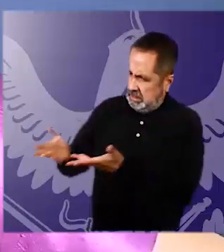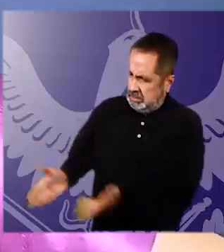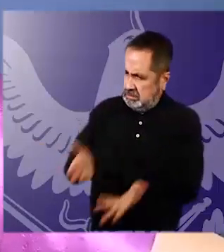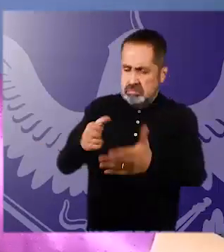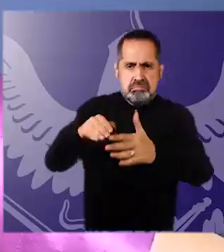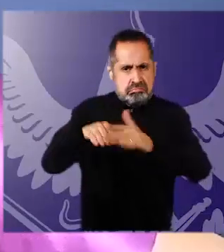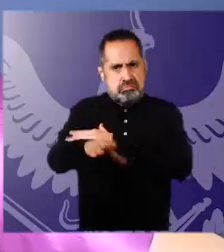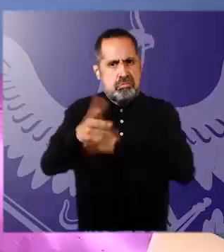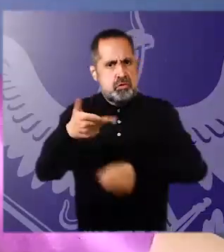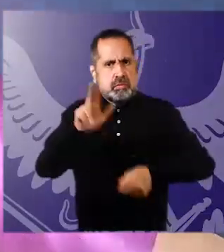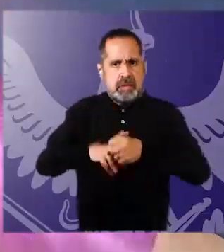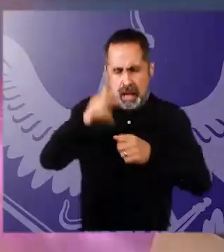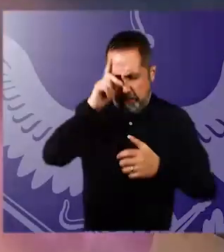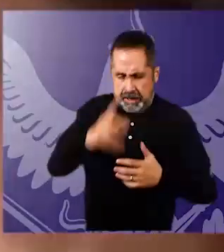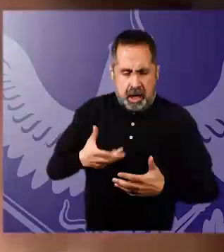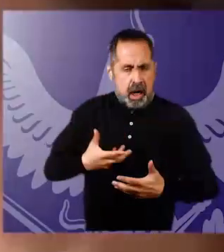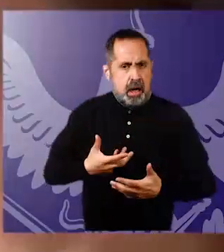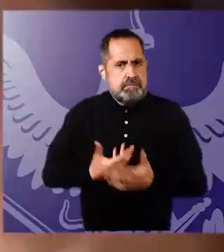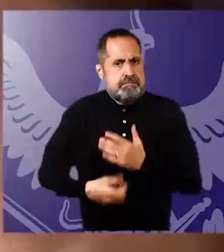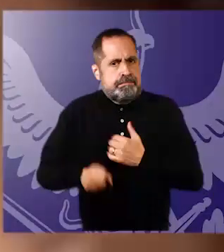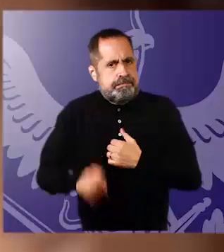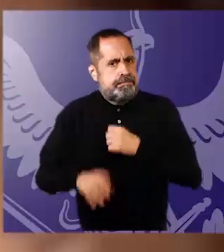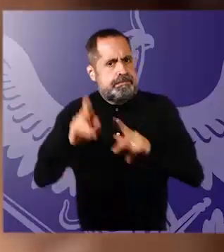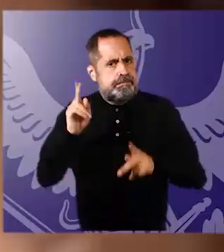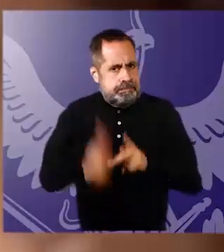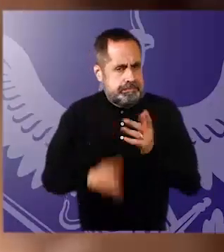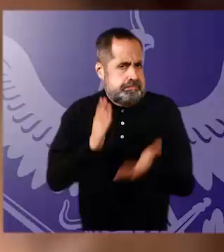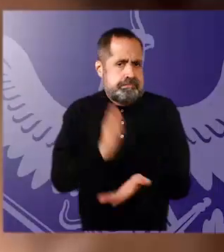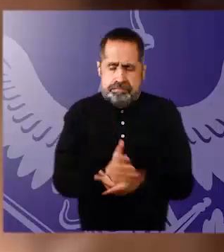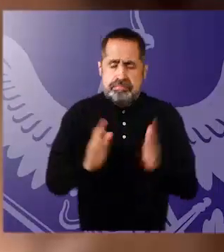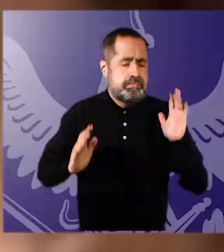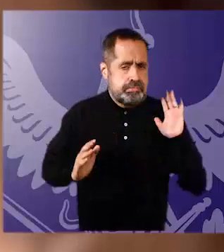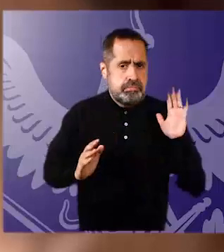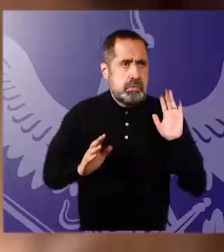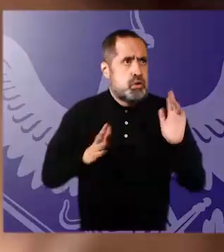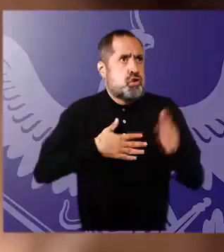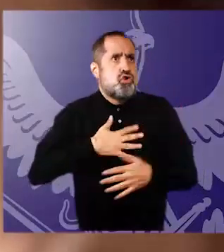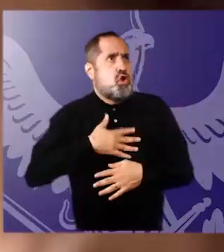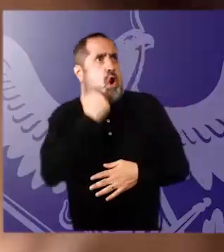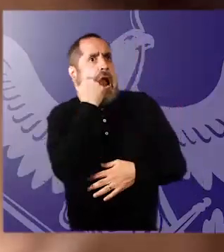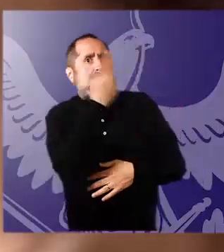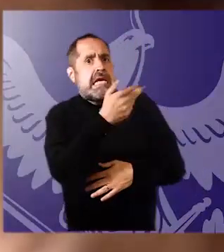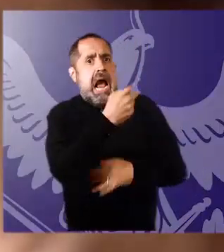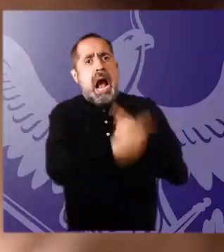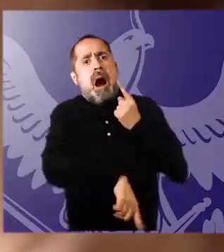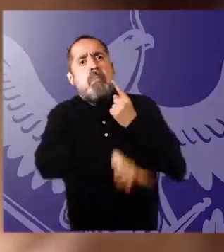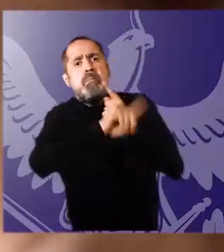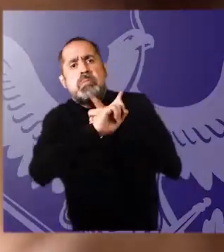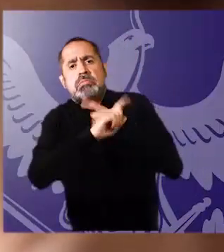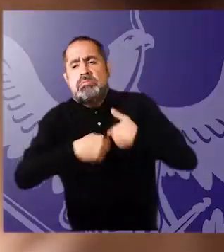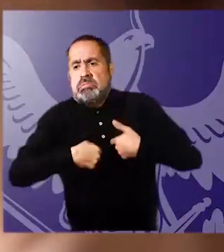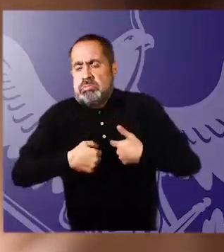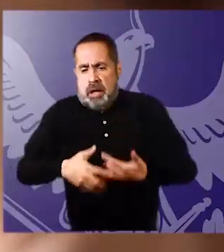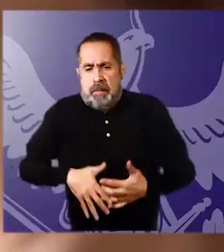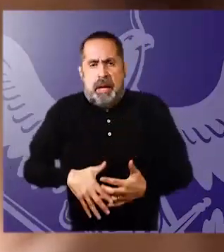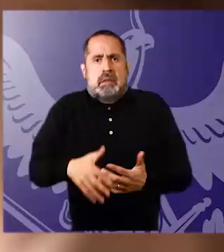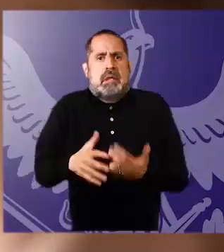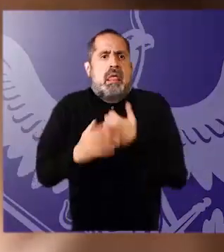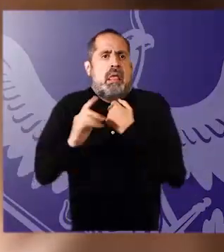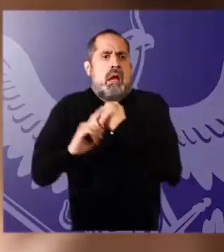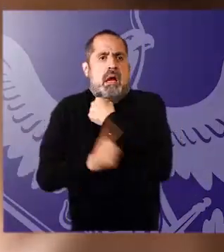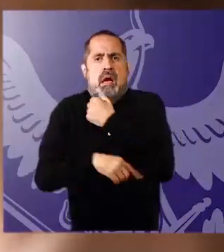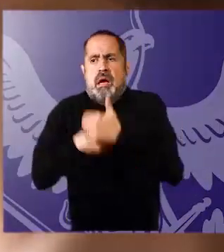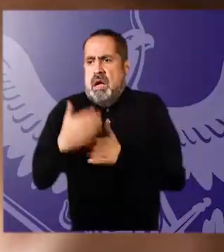excluye esta posibilidad de acceder a él cuando se está enfrentando un embarazo que no se deseaba,